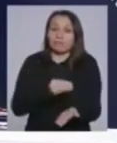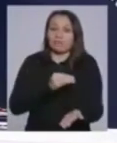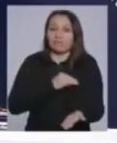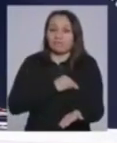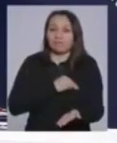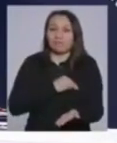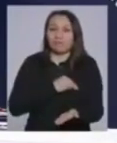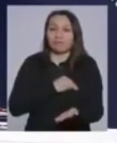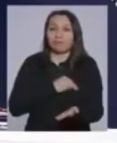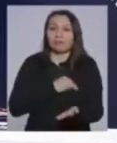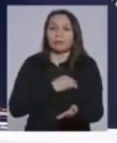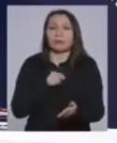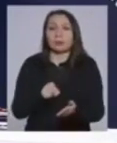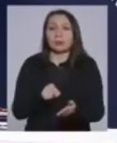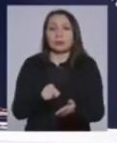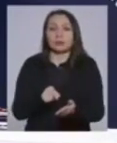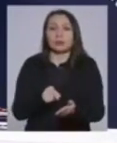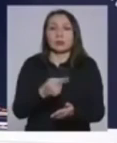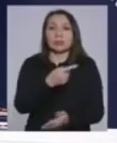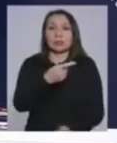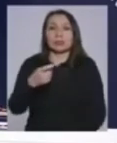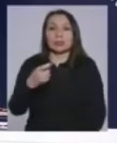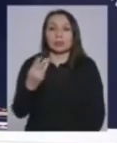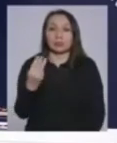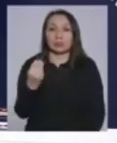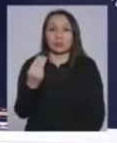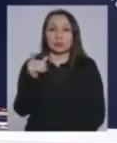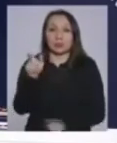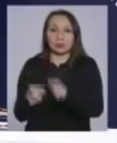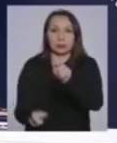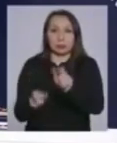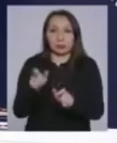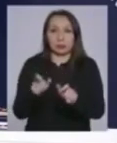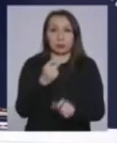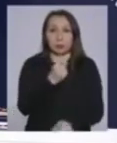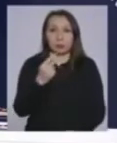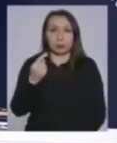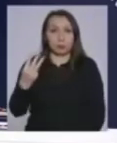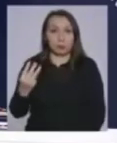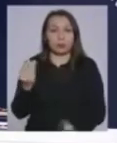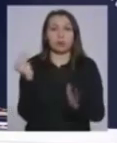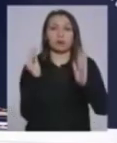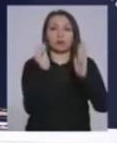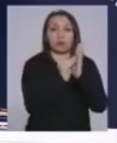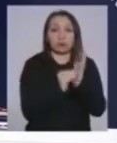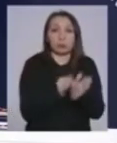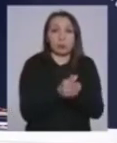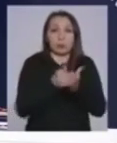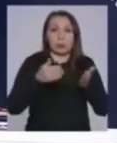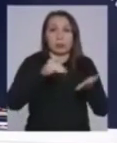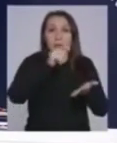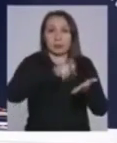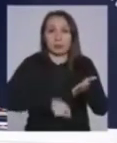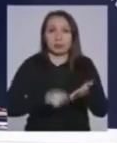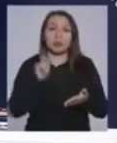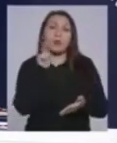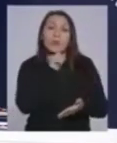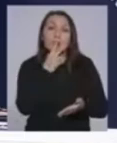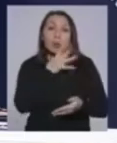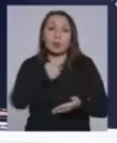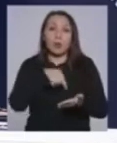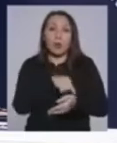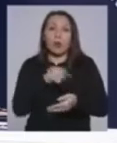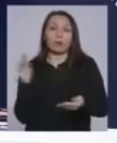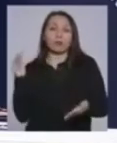lamentar el deceso de 113 personas que han sido inscritas en el registro civil en las últimas 24